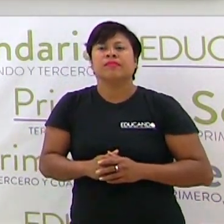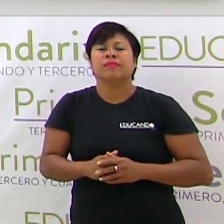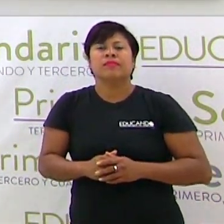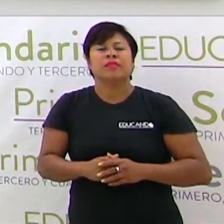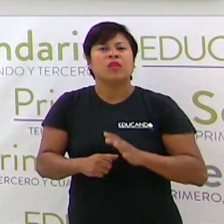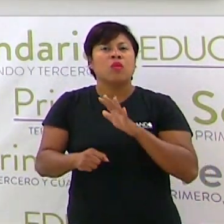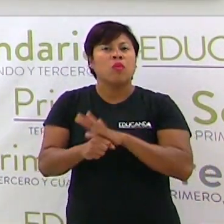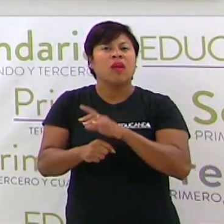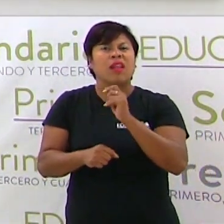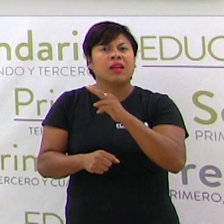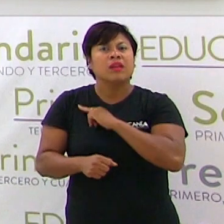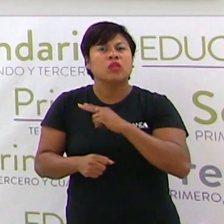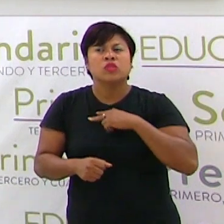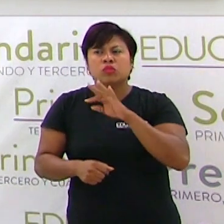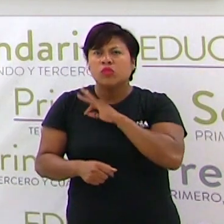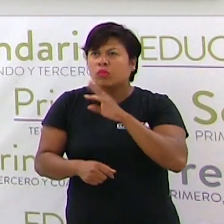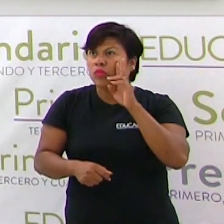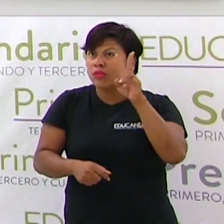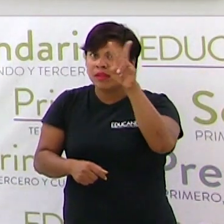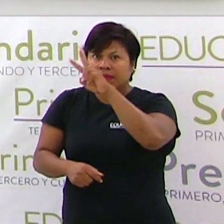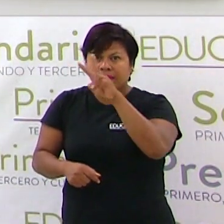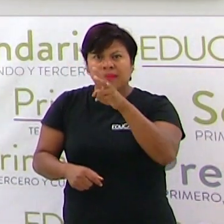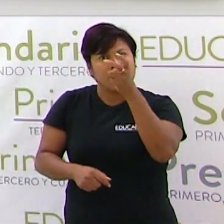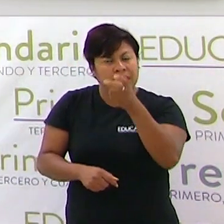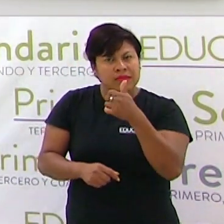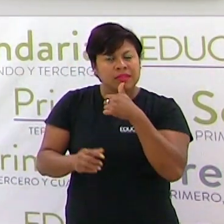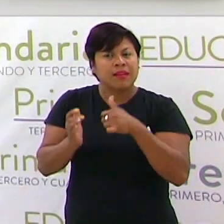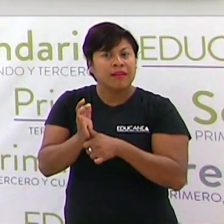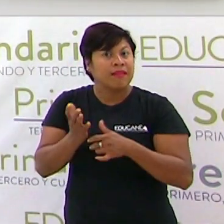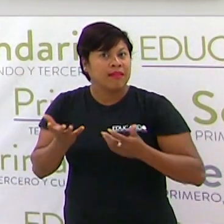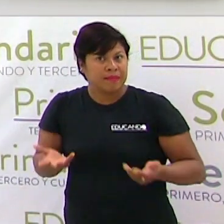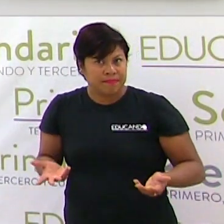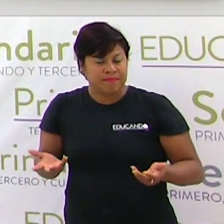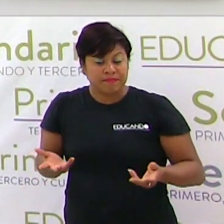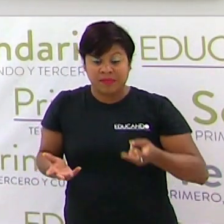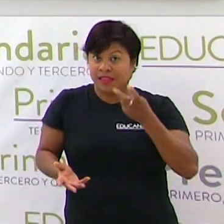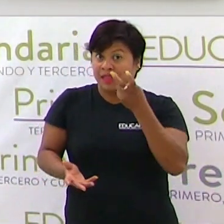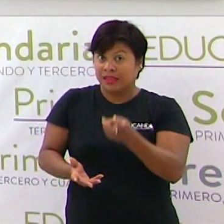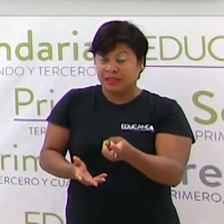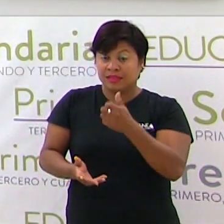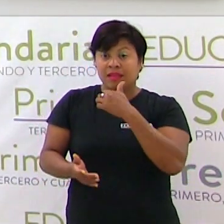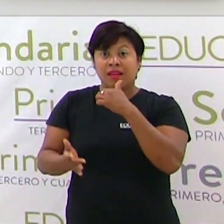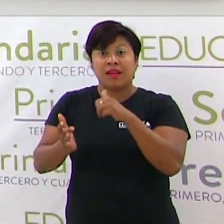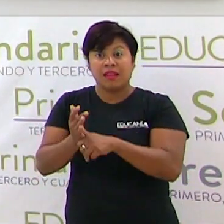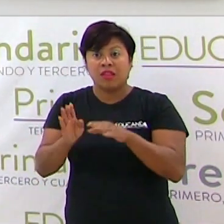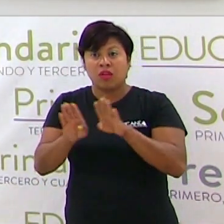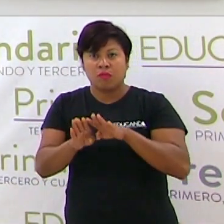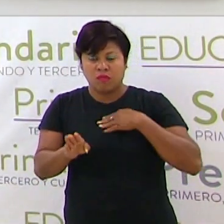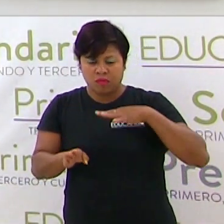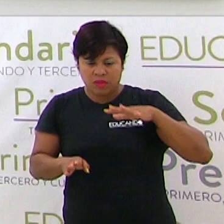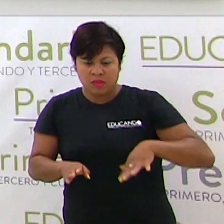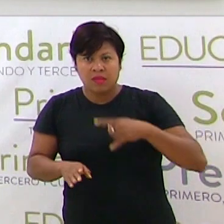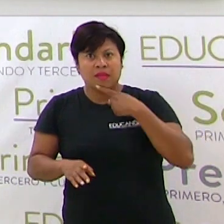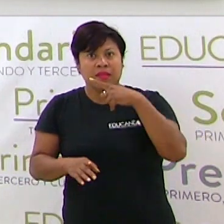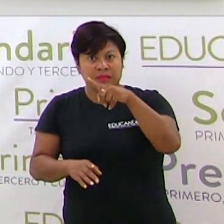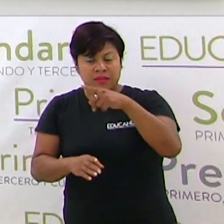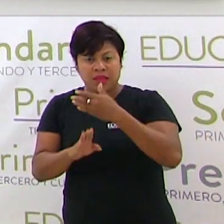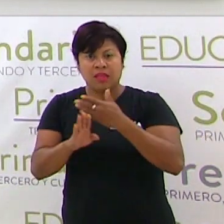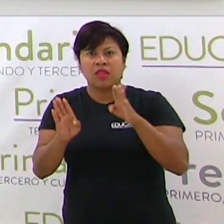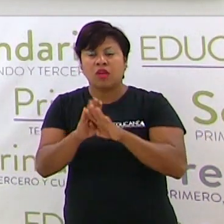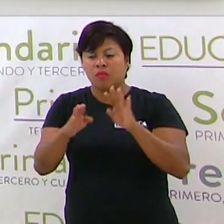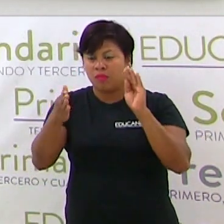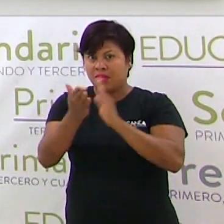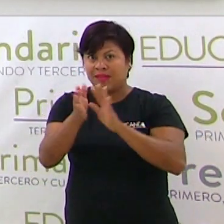¿Qué es lo que podemos observar de esta carta? Es una carta, como les decía antes de colocar la